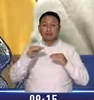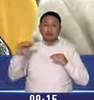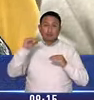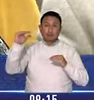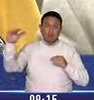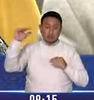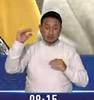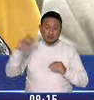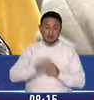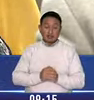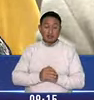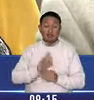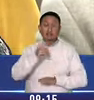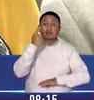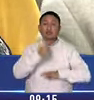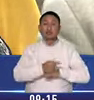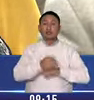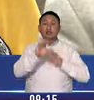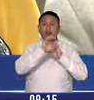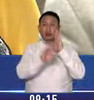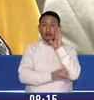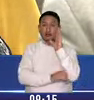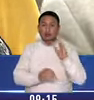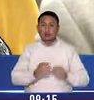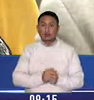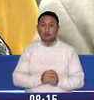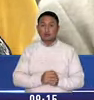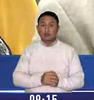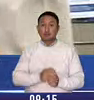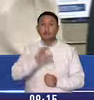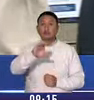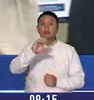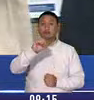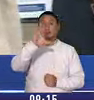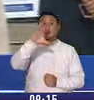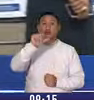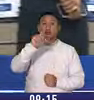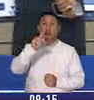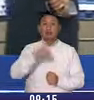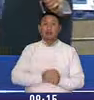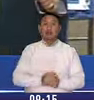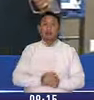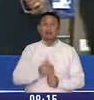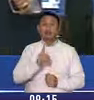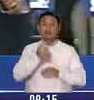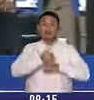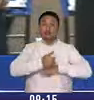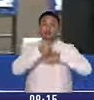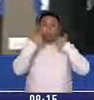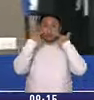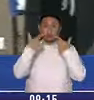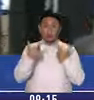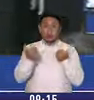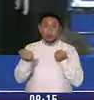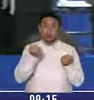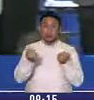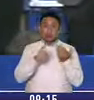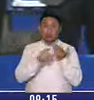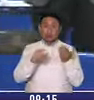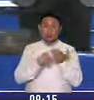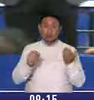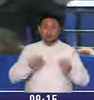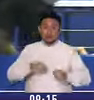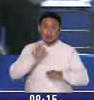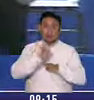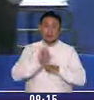gobierno, según lo dispuesto en la Constitución y en el COTAD. Uno de los entes rectores en velar el buen manejo de las finanzas públicas